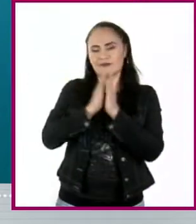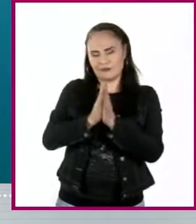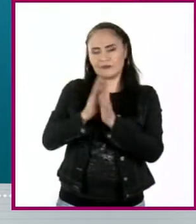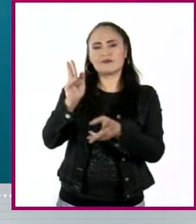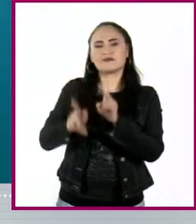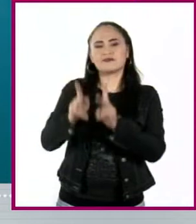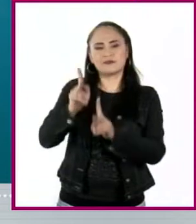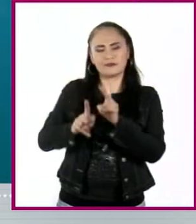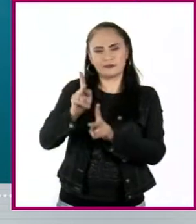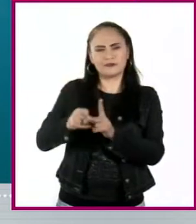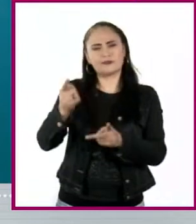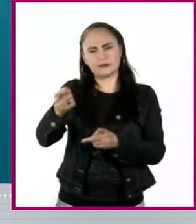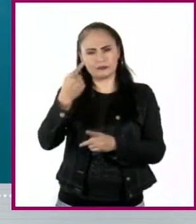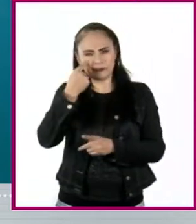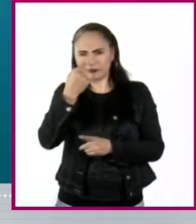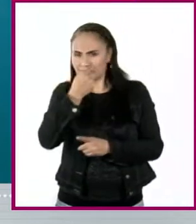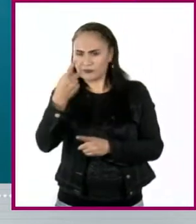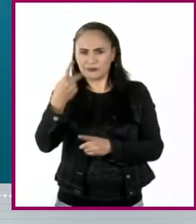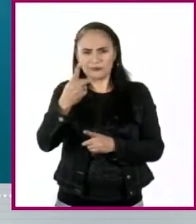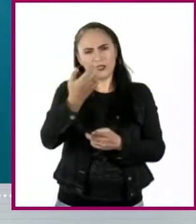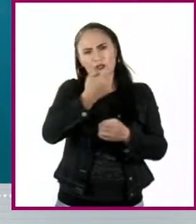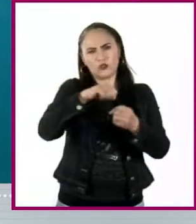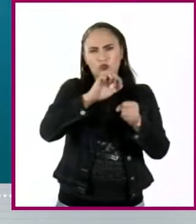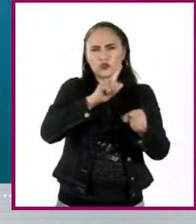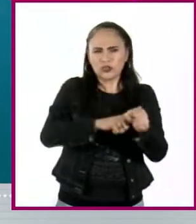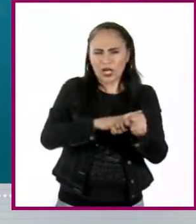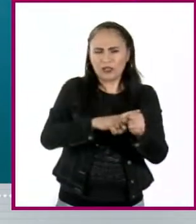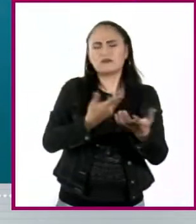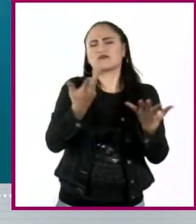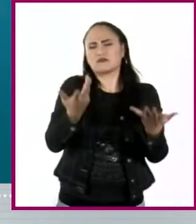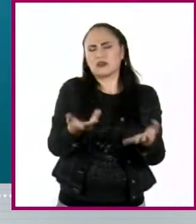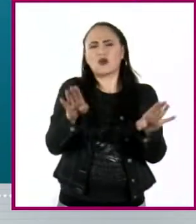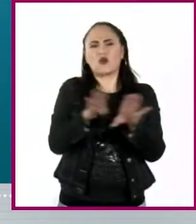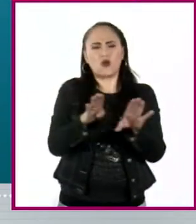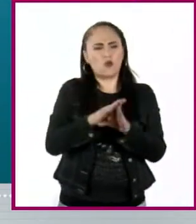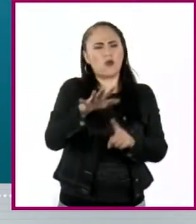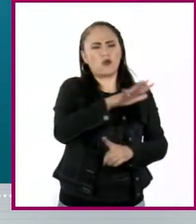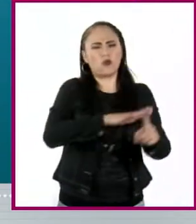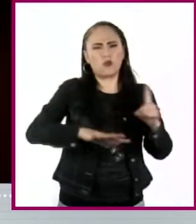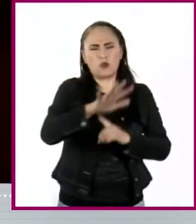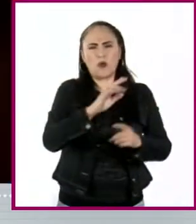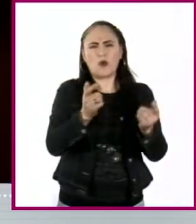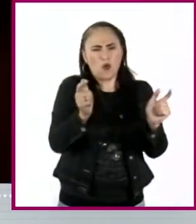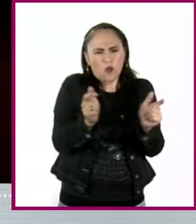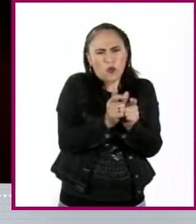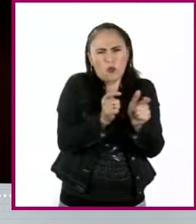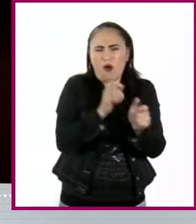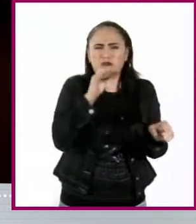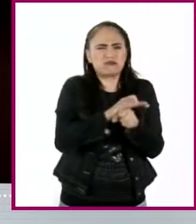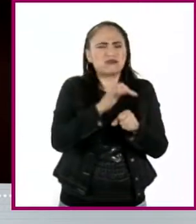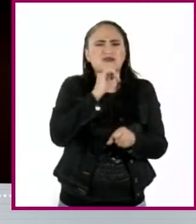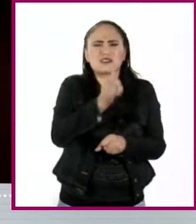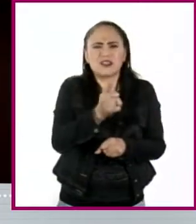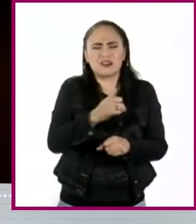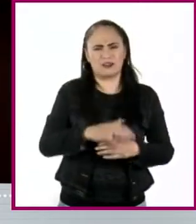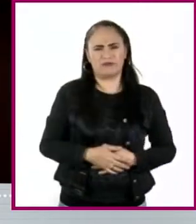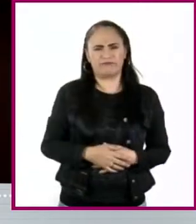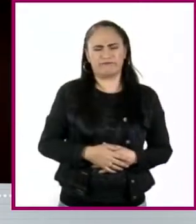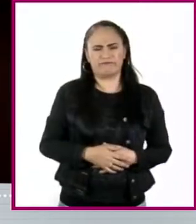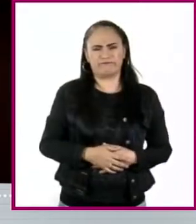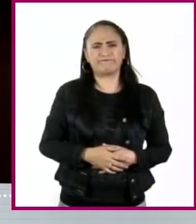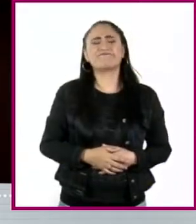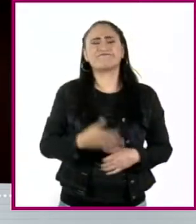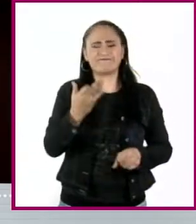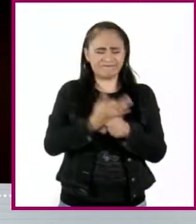poco, desde un punto de vista social, cómo podemos entender la situación de vulnerabilidad. Con todo gusto, la situación de vulnerabilidad